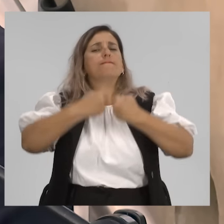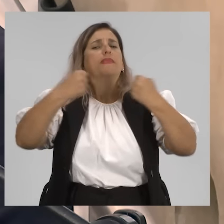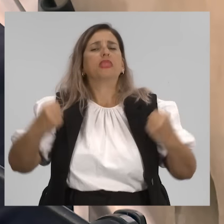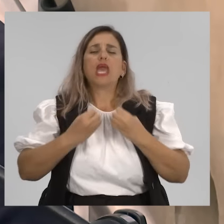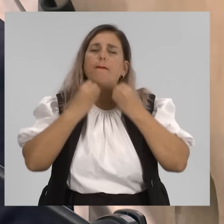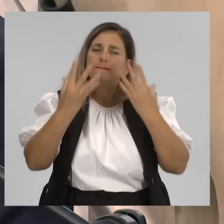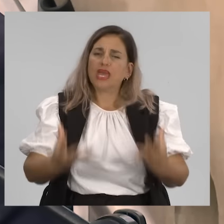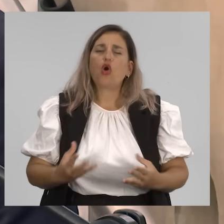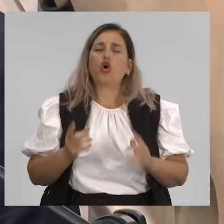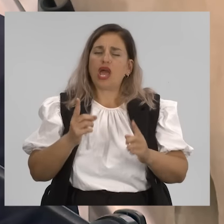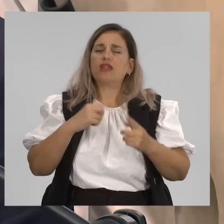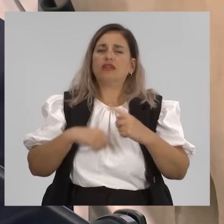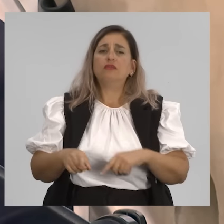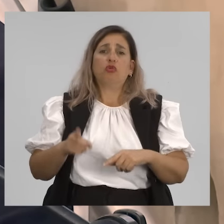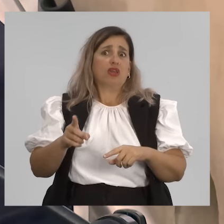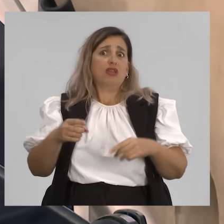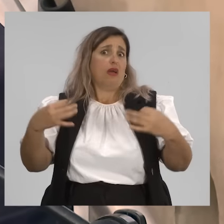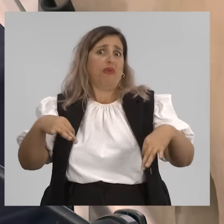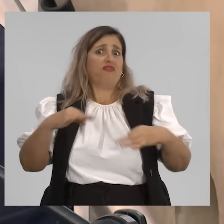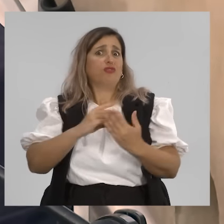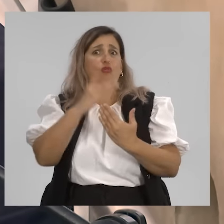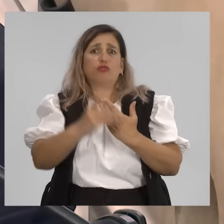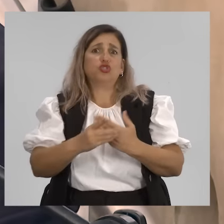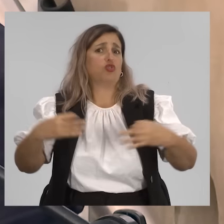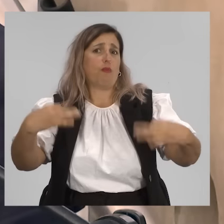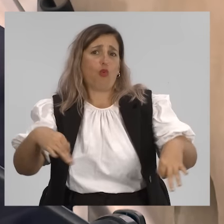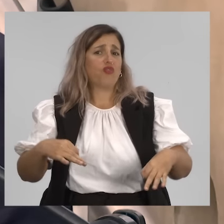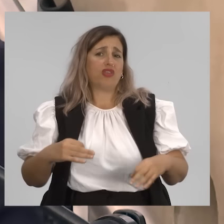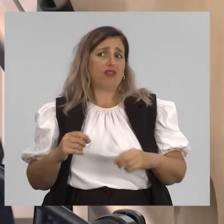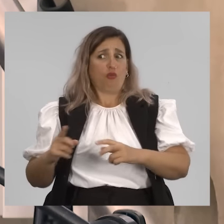a extender, como bien dijo Leonardo.